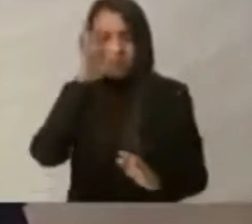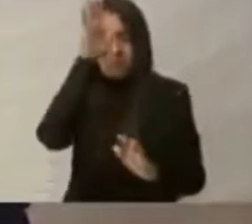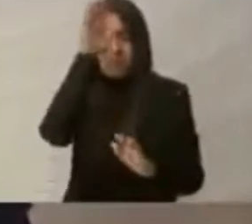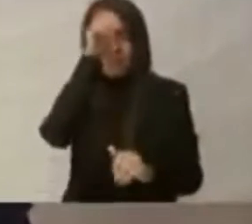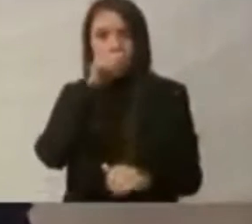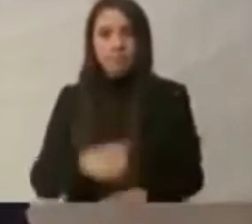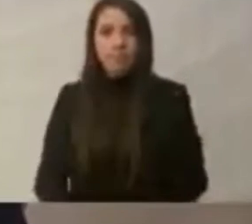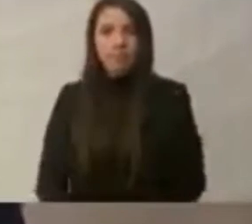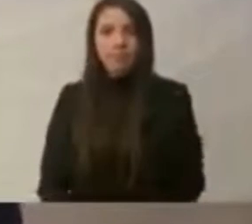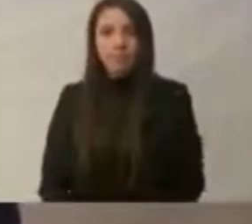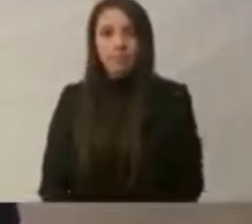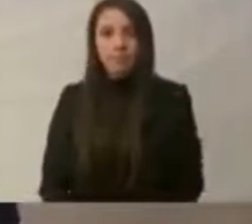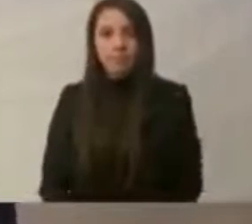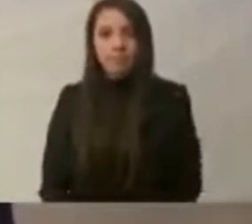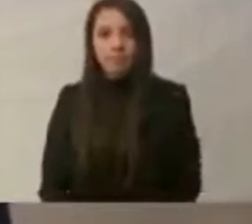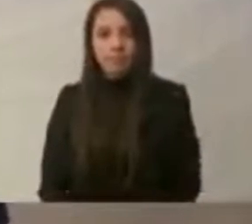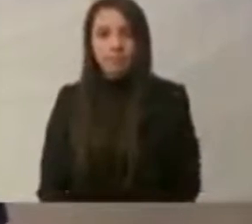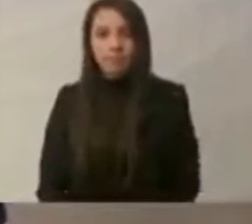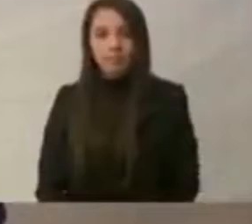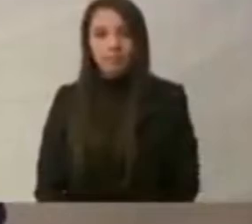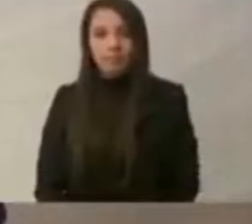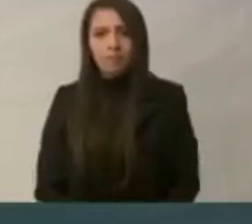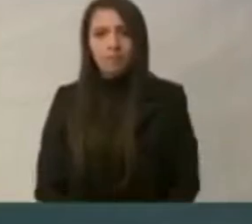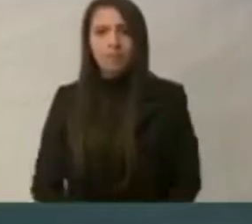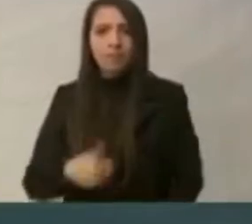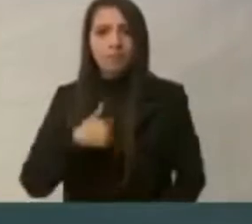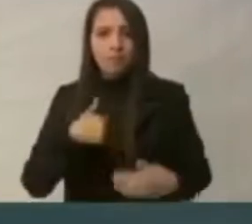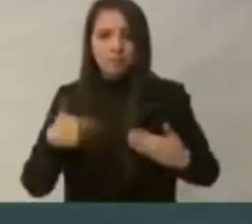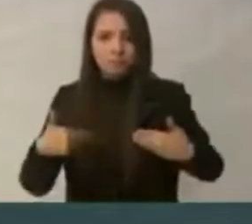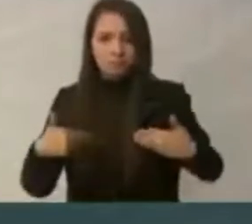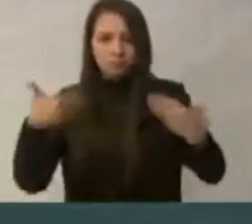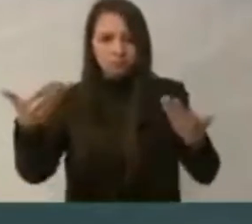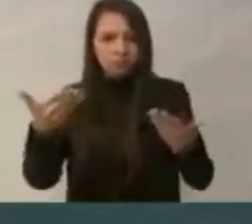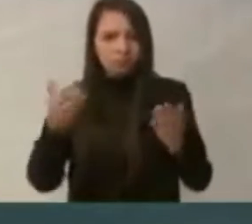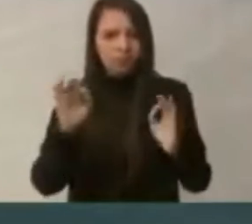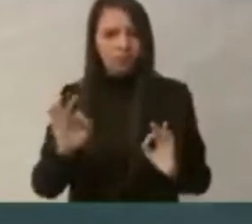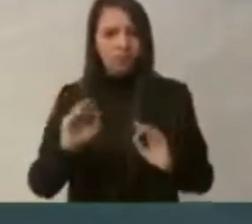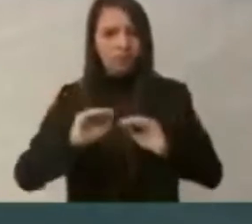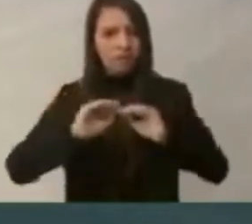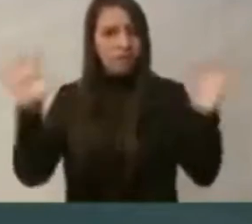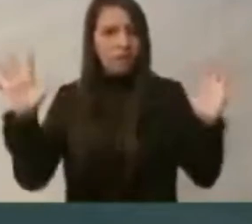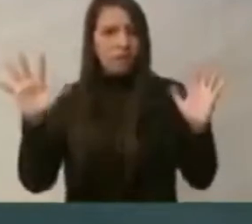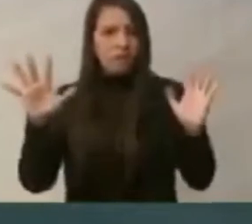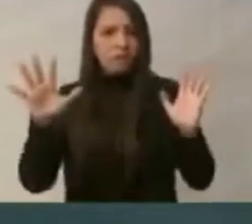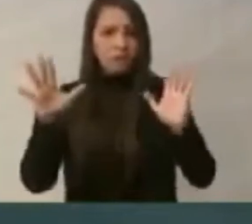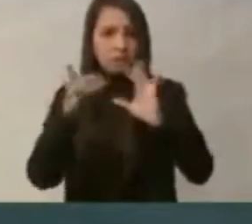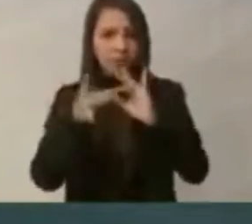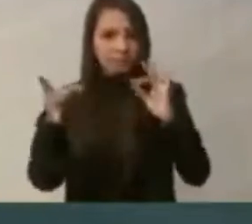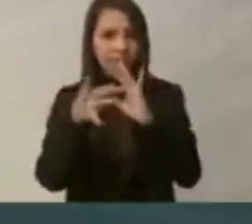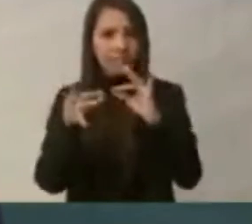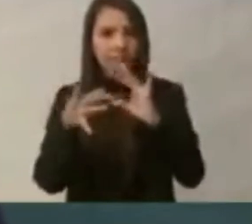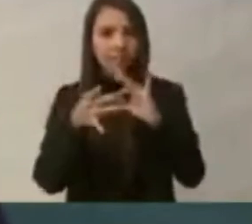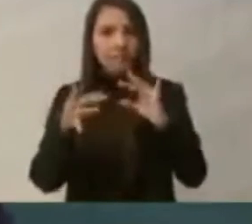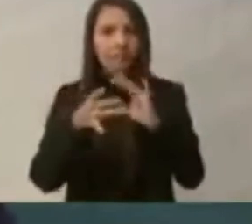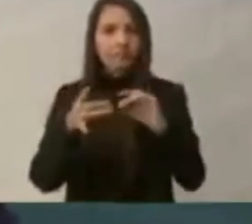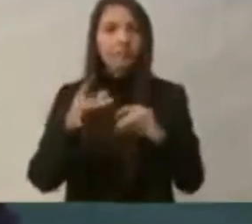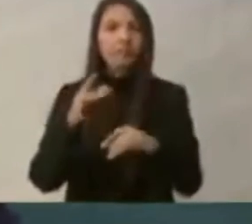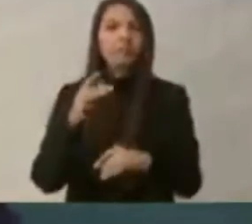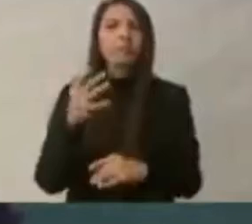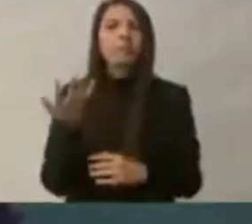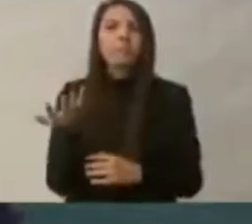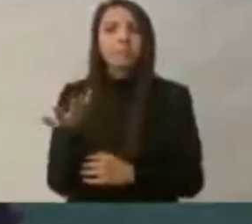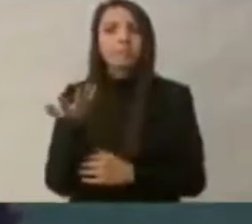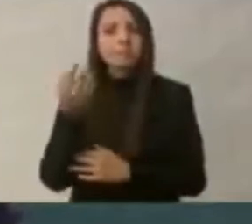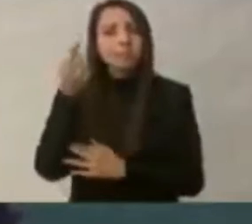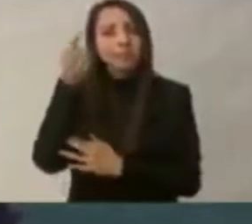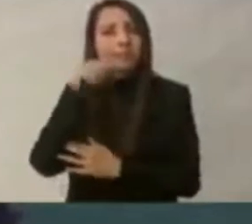Lo expreso así con toda claridad para que no haya